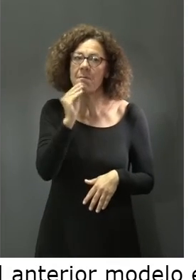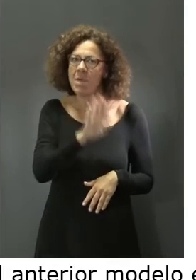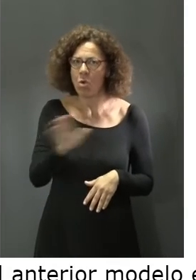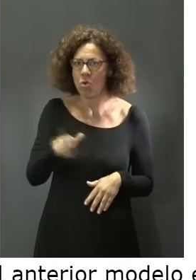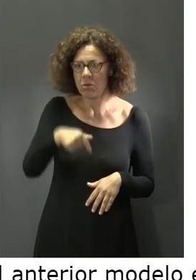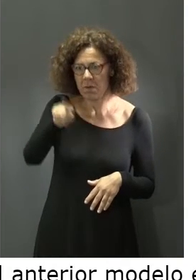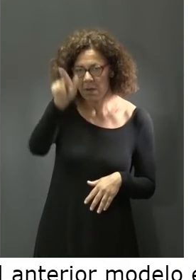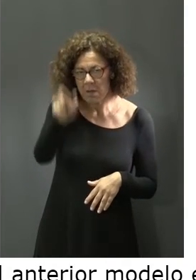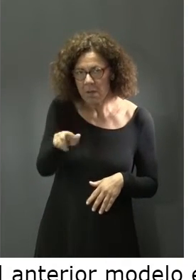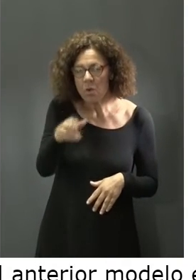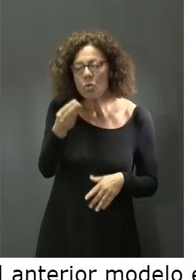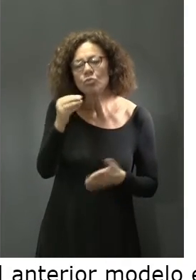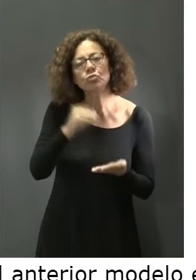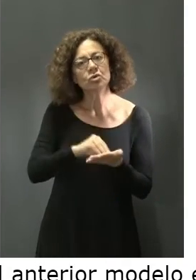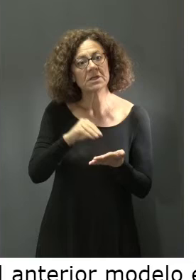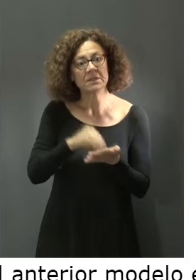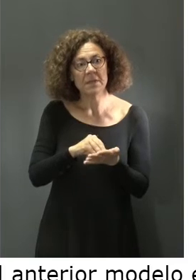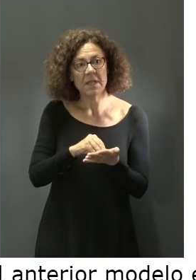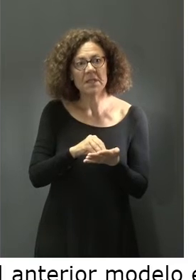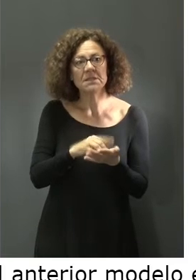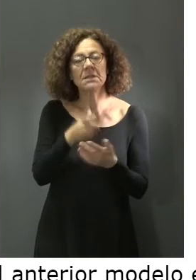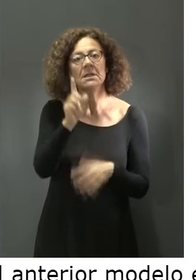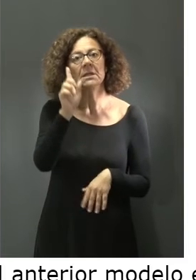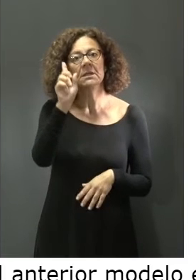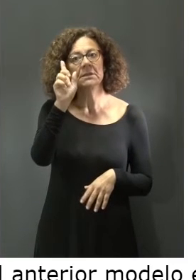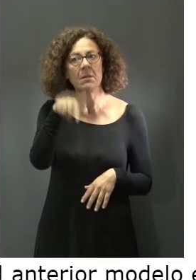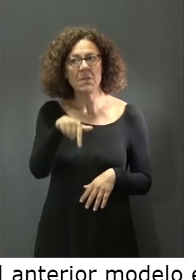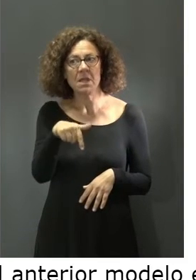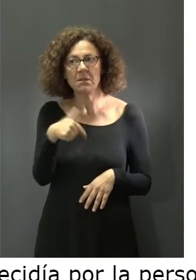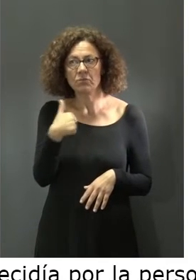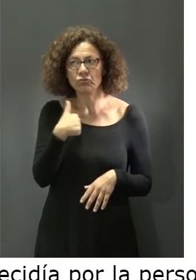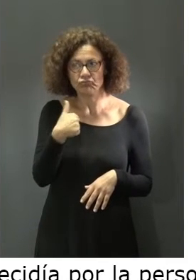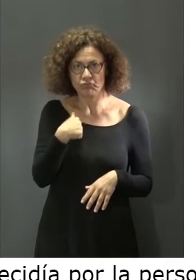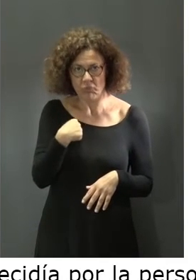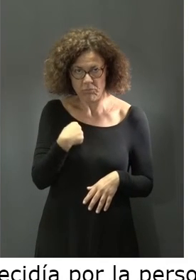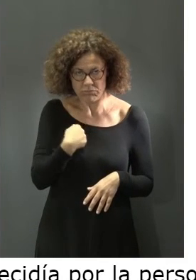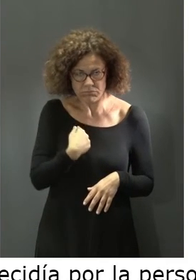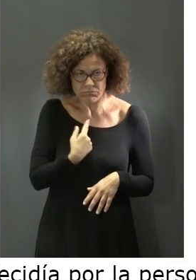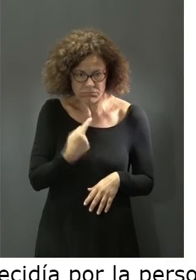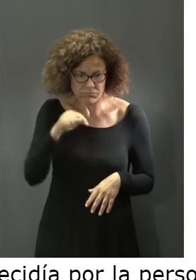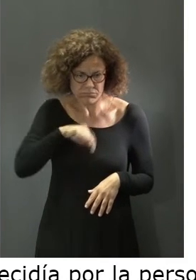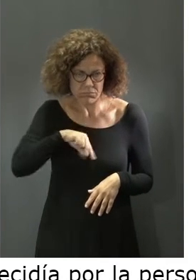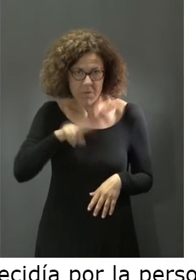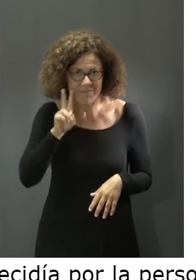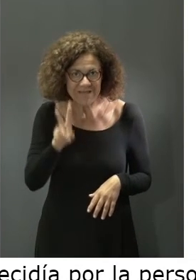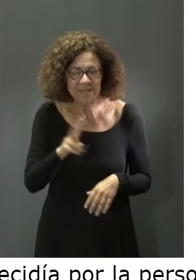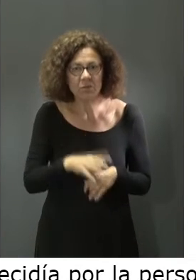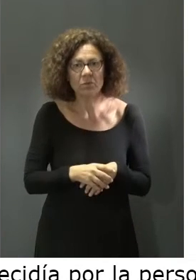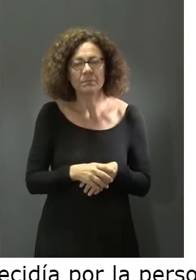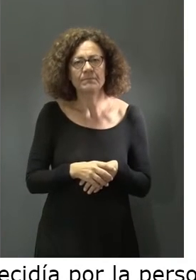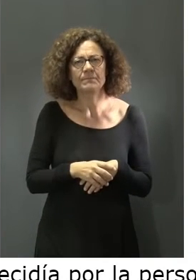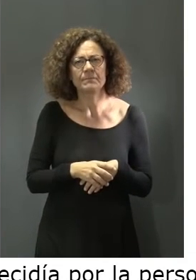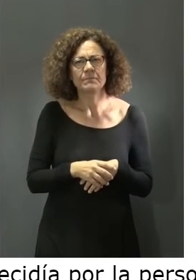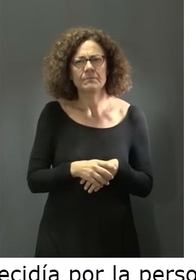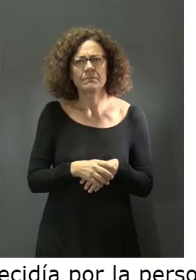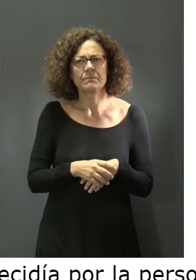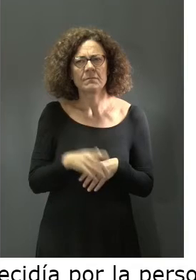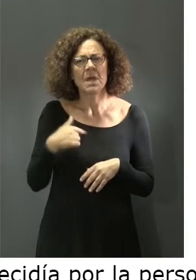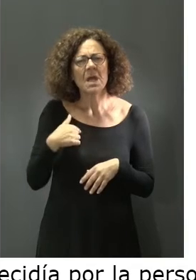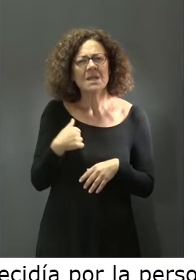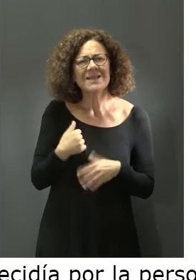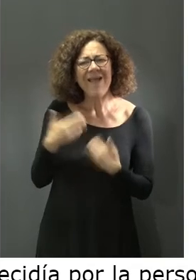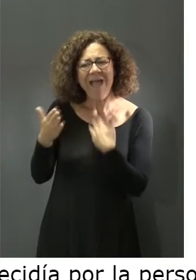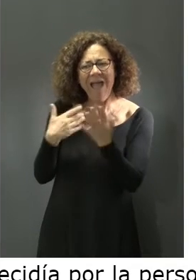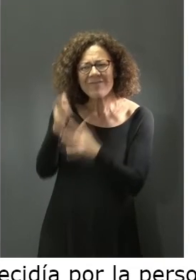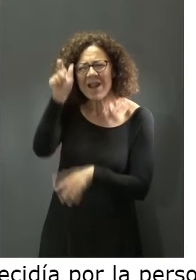ella. En muchas ocasiones, incluso lo he visto, se llegaba a prescindir tanto de la persona que